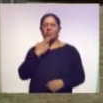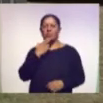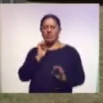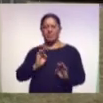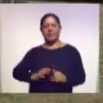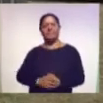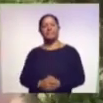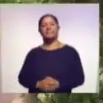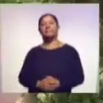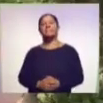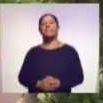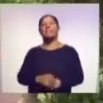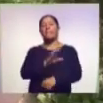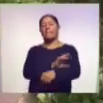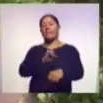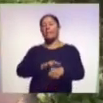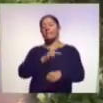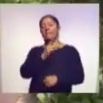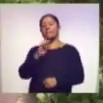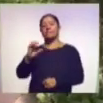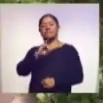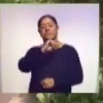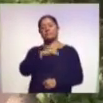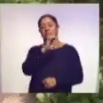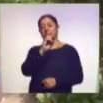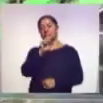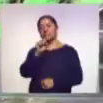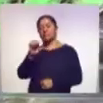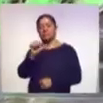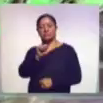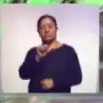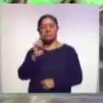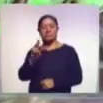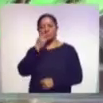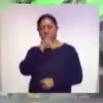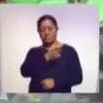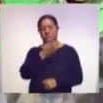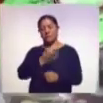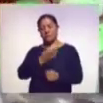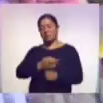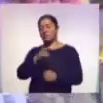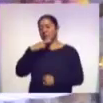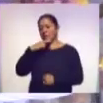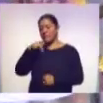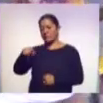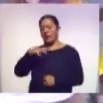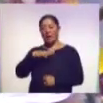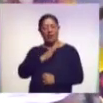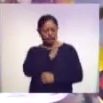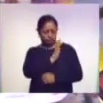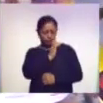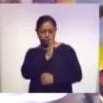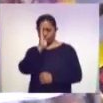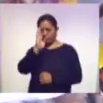El Coordinador Estatal de Protección Civil, José Antonio Ramírez, destacó que durante las fiestas decembrinas mantendrán estrecha comunicación con las áreas